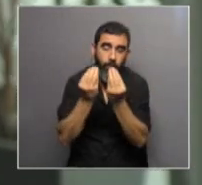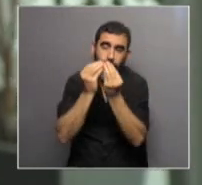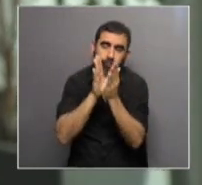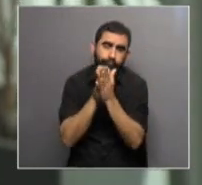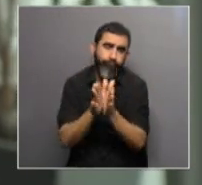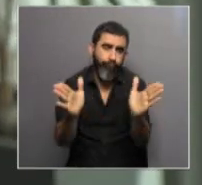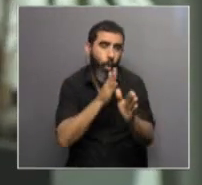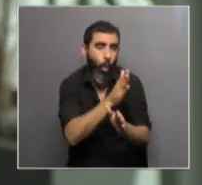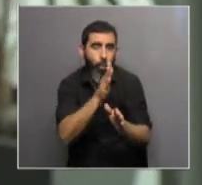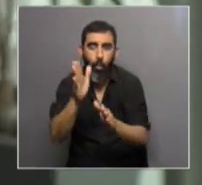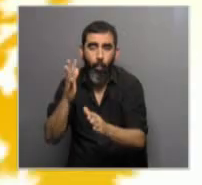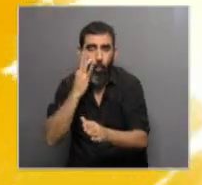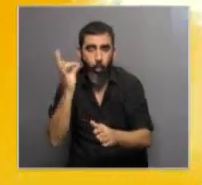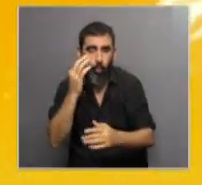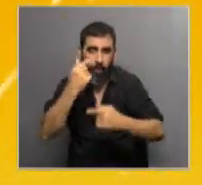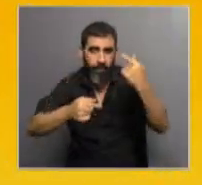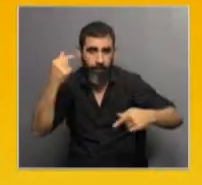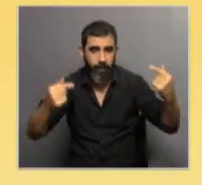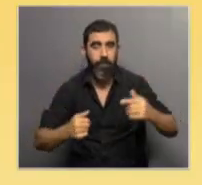abre y bien prometedora